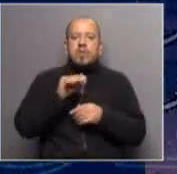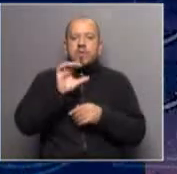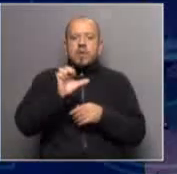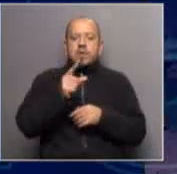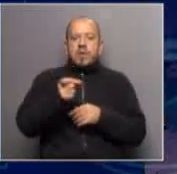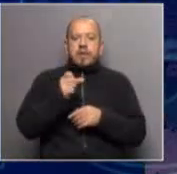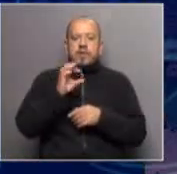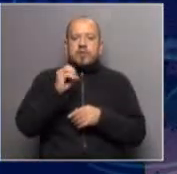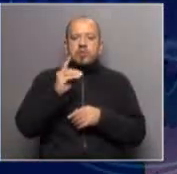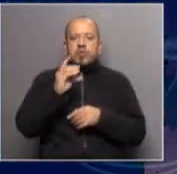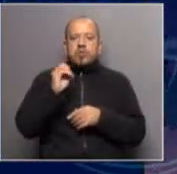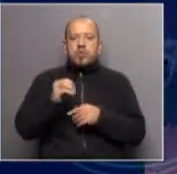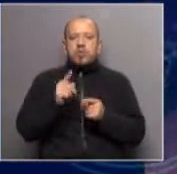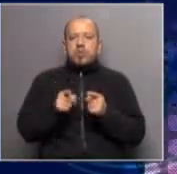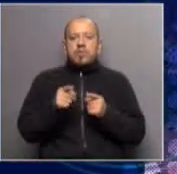cuando estábamos en eso